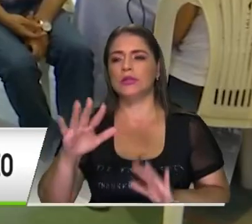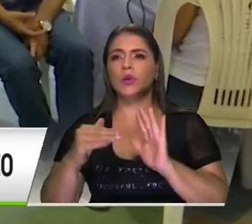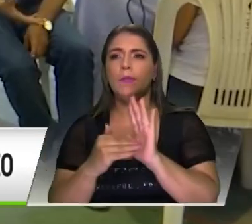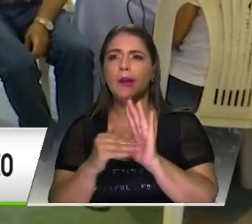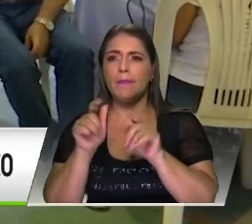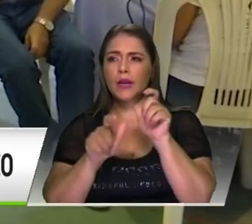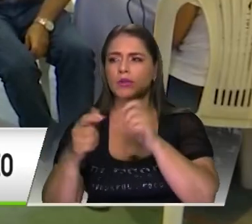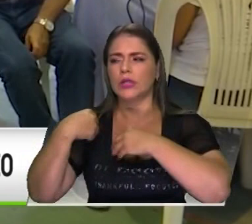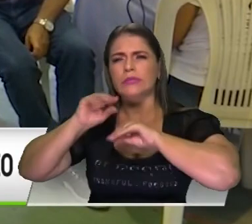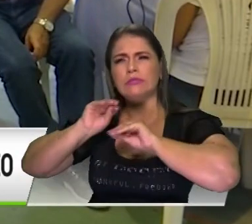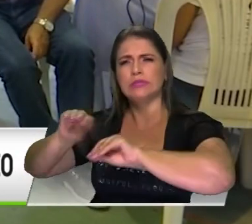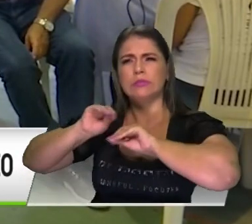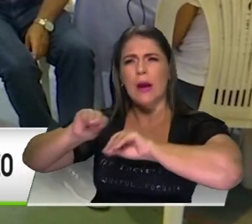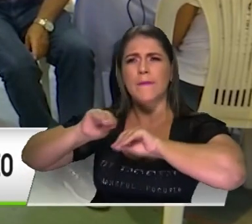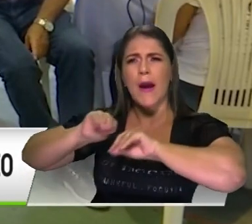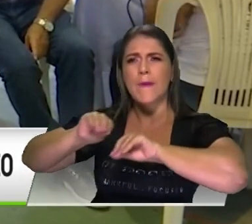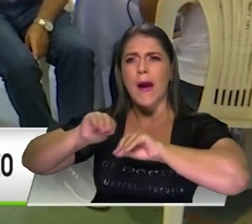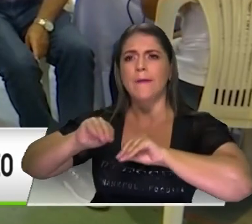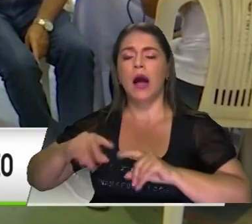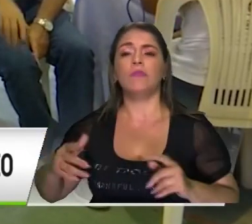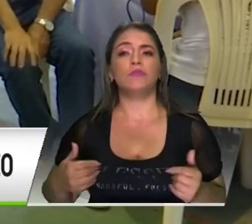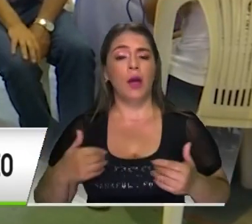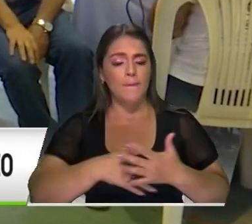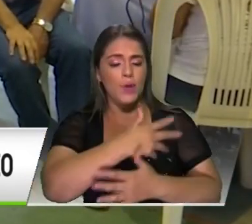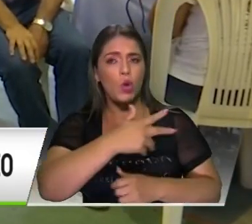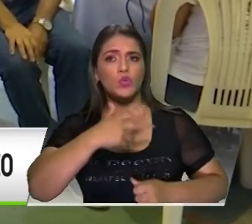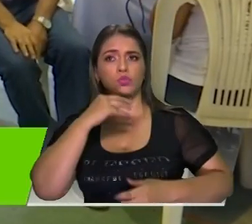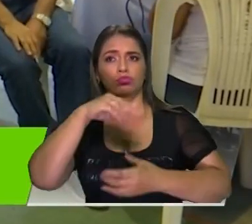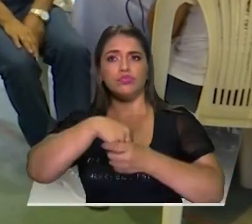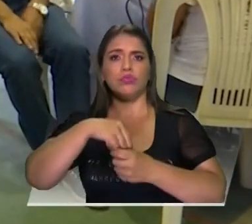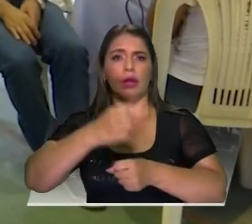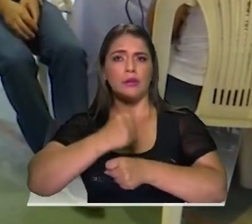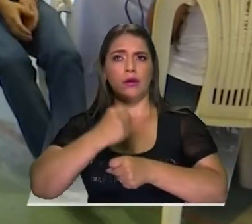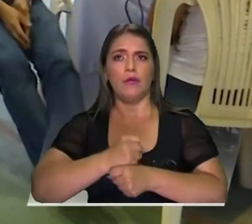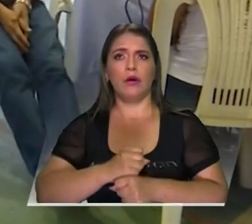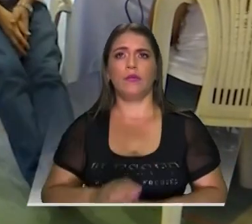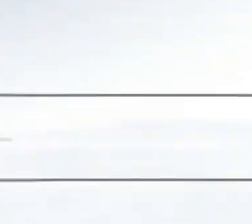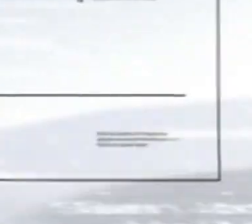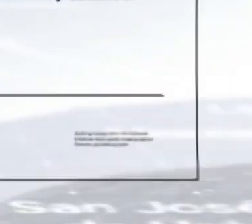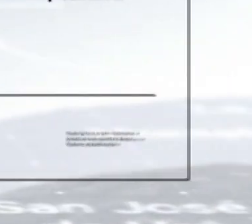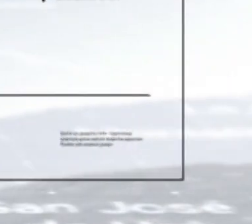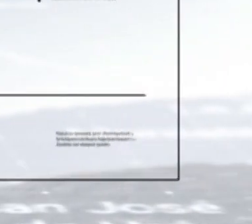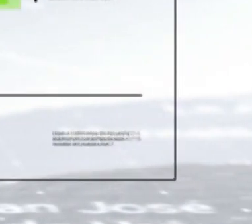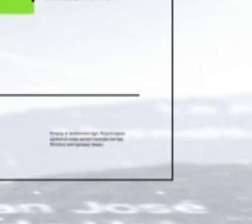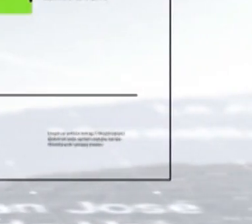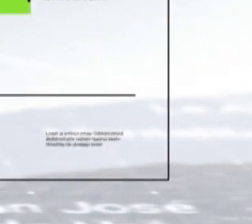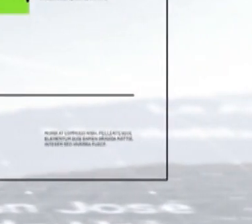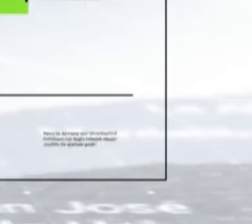personas para que puedan ser más competitivas y continuar con su carrera laboral.